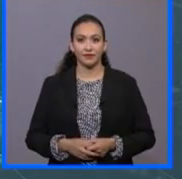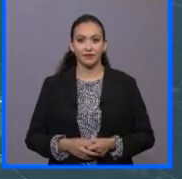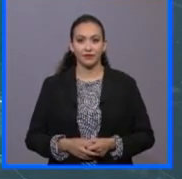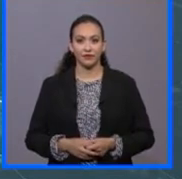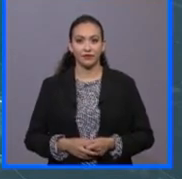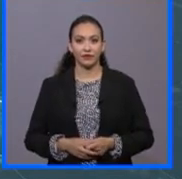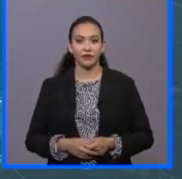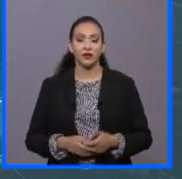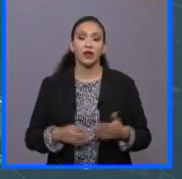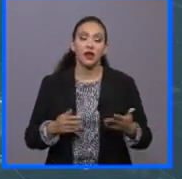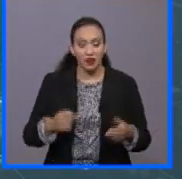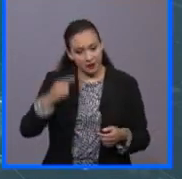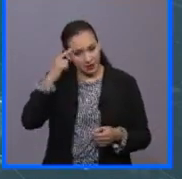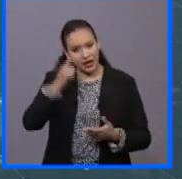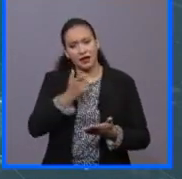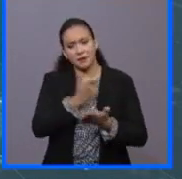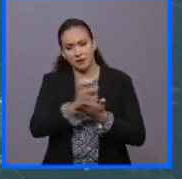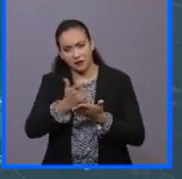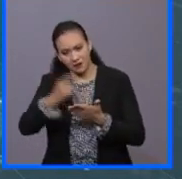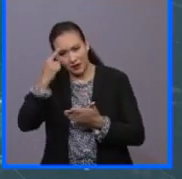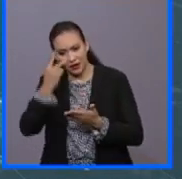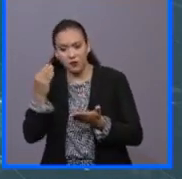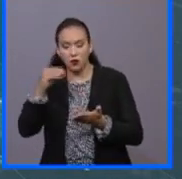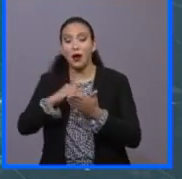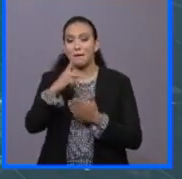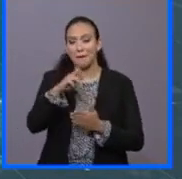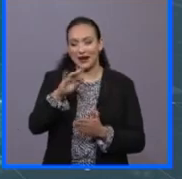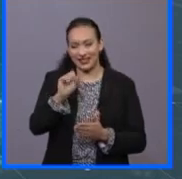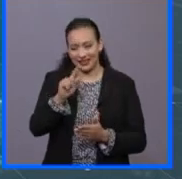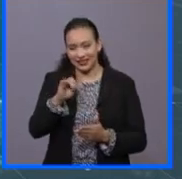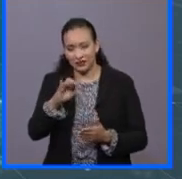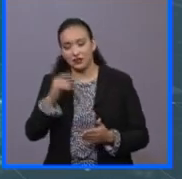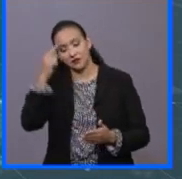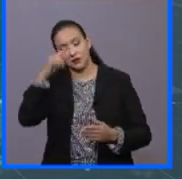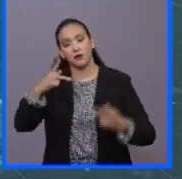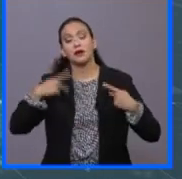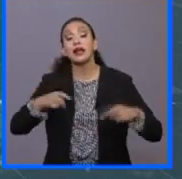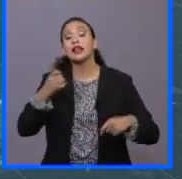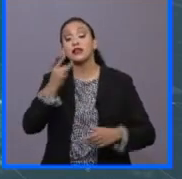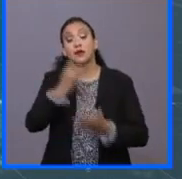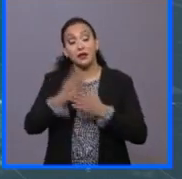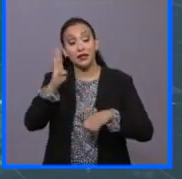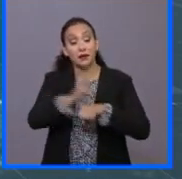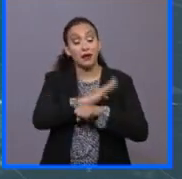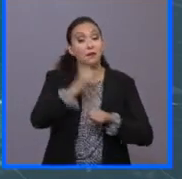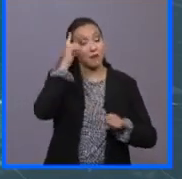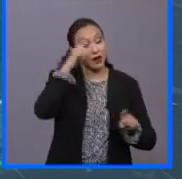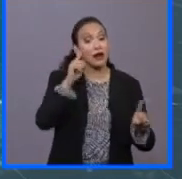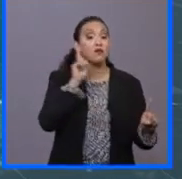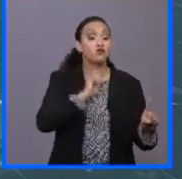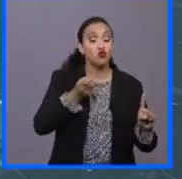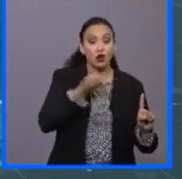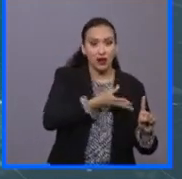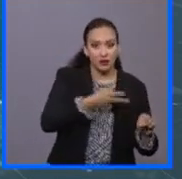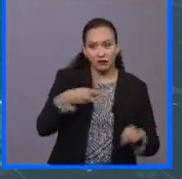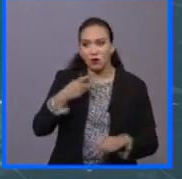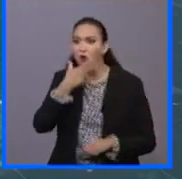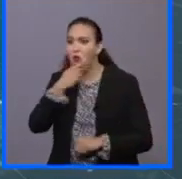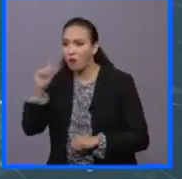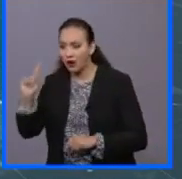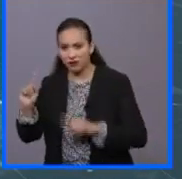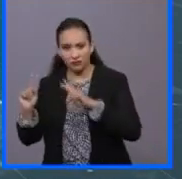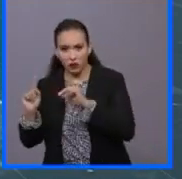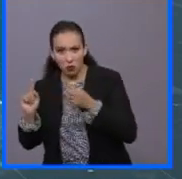Prestaciones incluidas en las condiciones generales de trabajo que solo benefician a la mujer violan el principio de